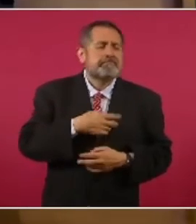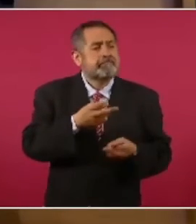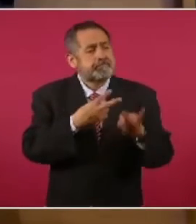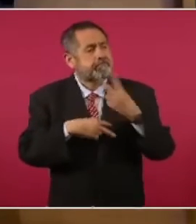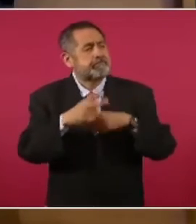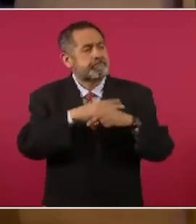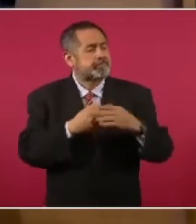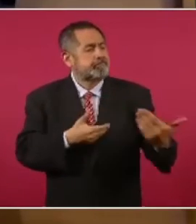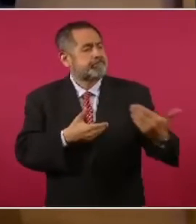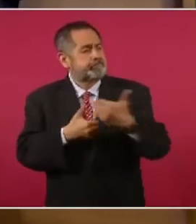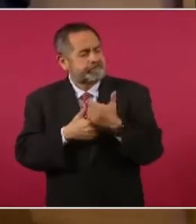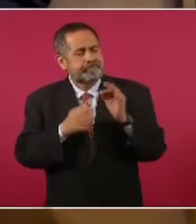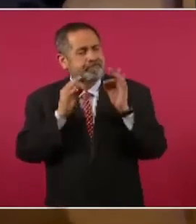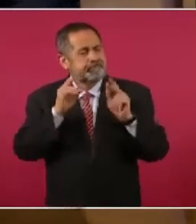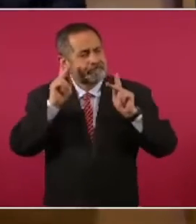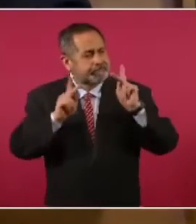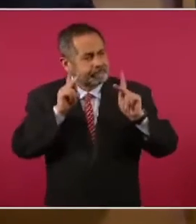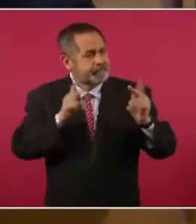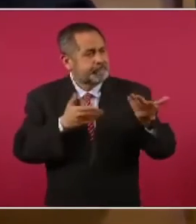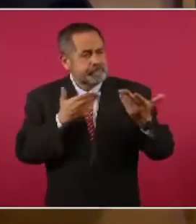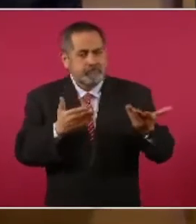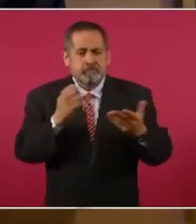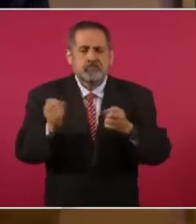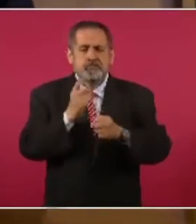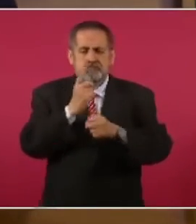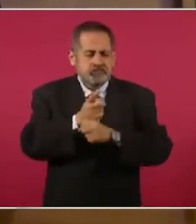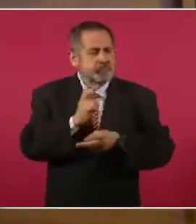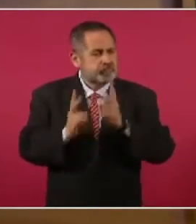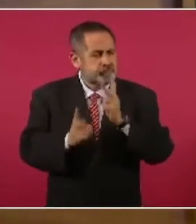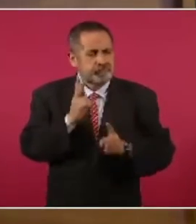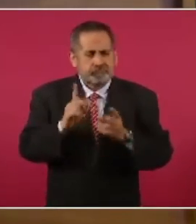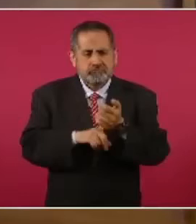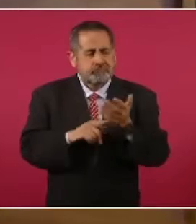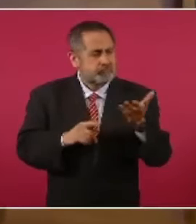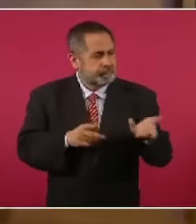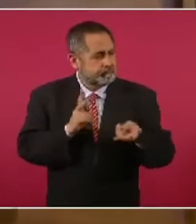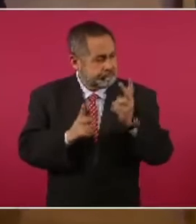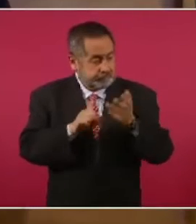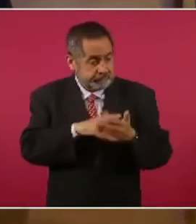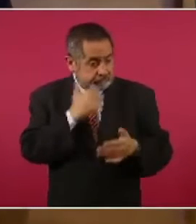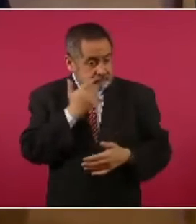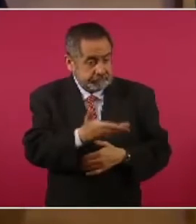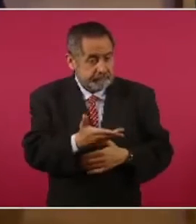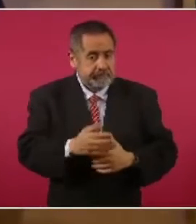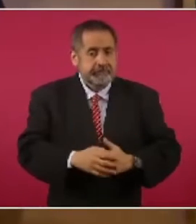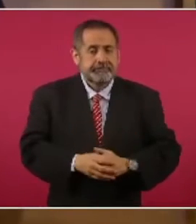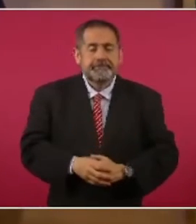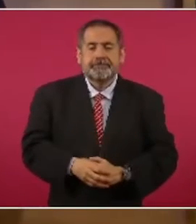que nos visites y nos va a dar oportunidad de platicar, de conversar.